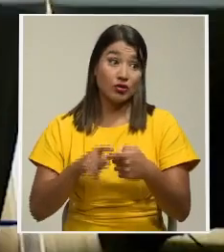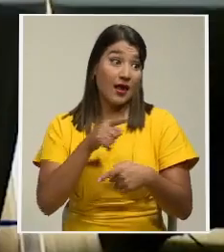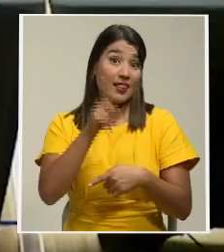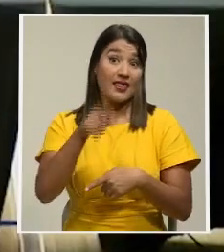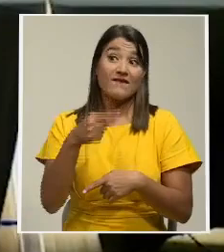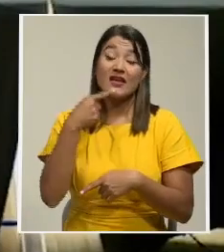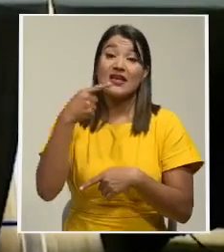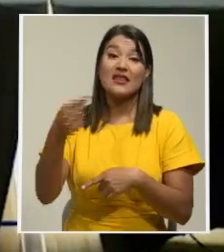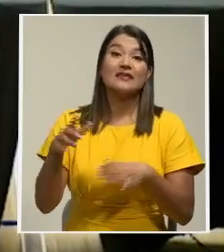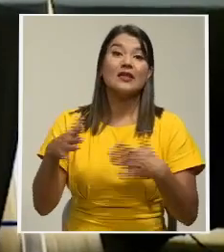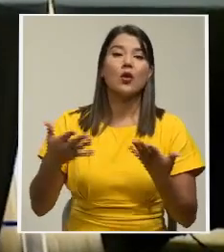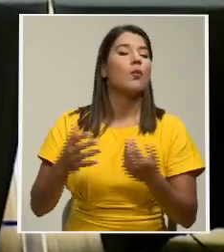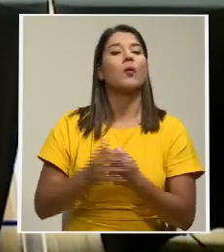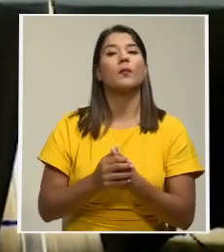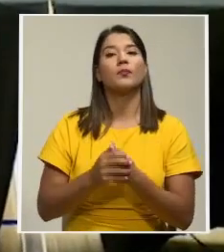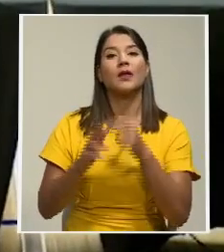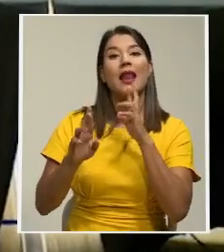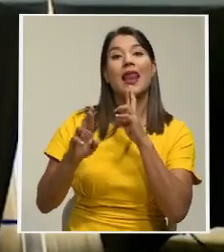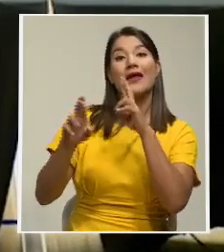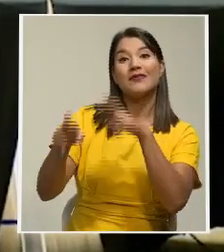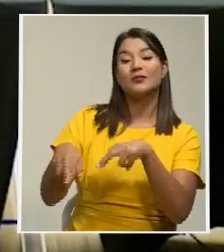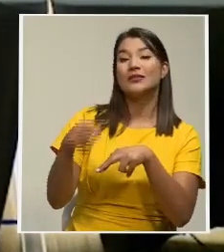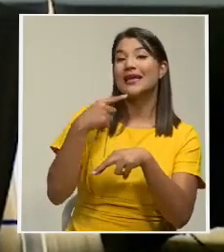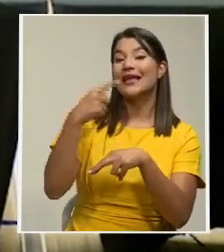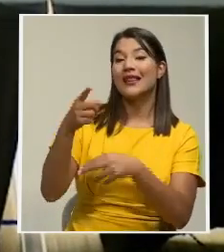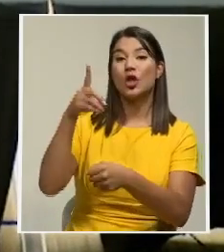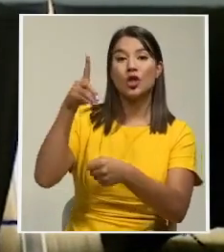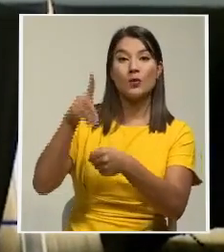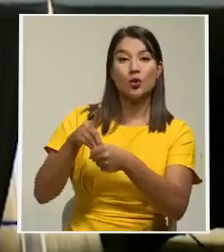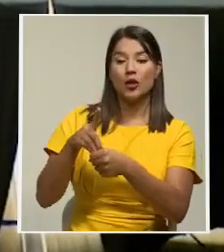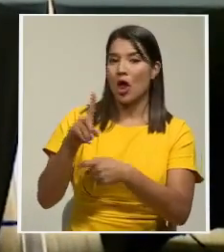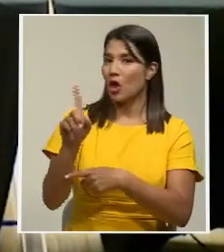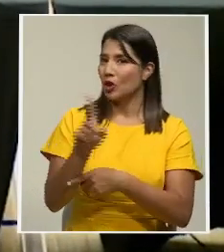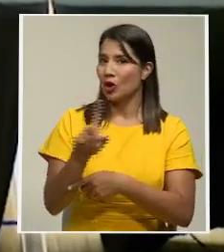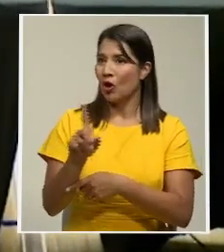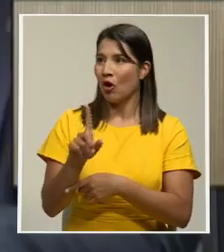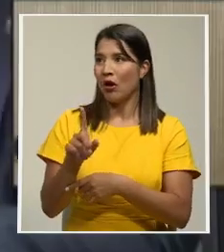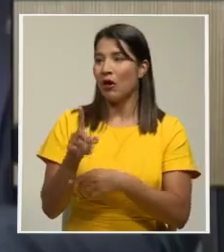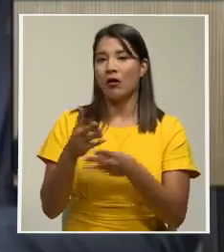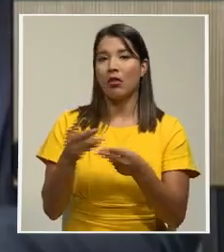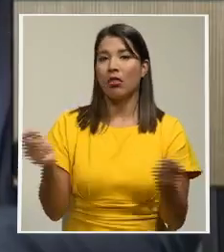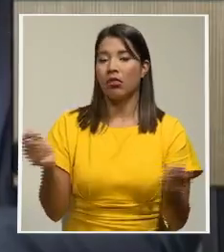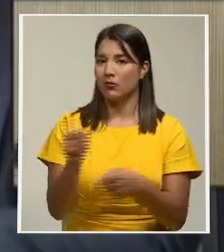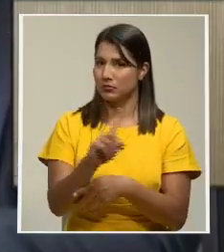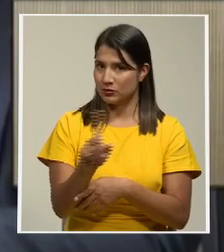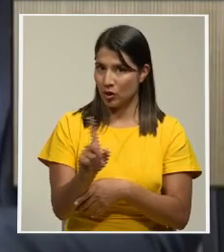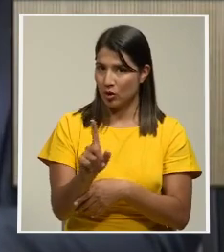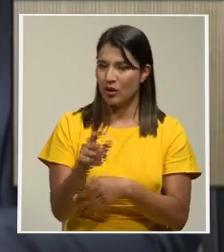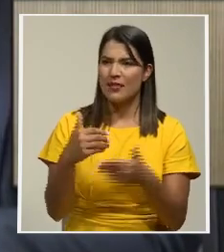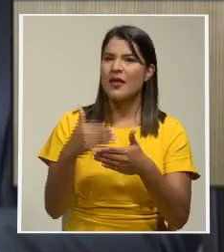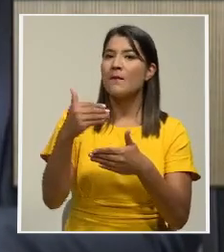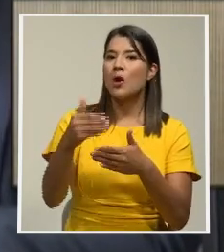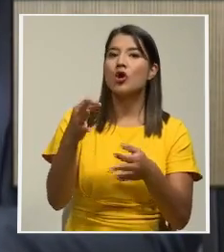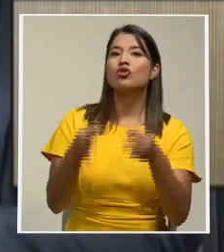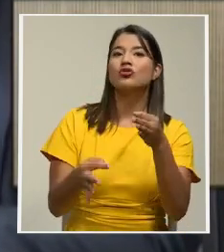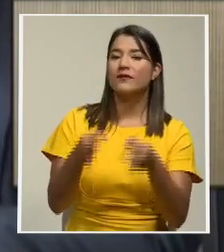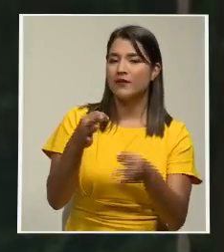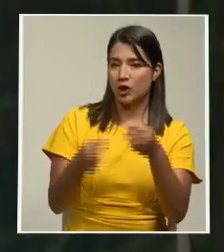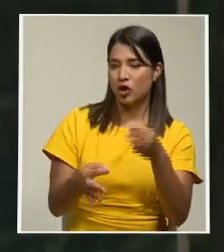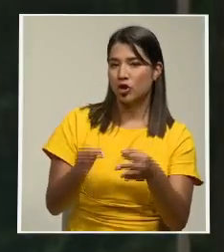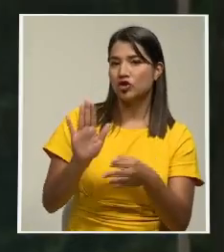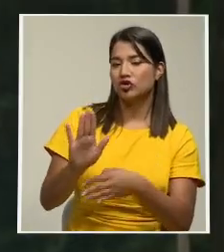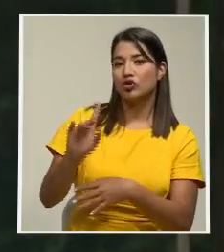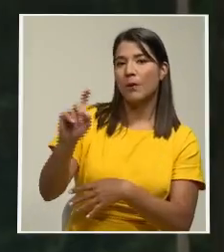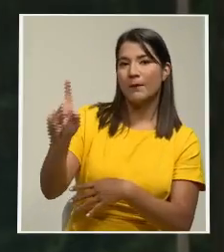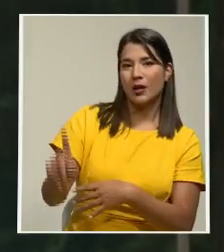información. Y es que la respuesta del diputado no se hizo esperar y justificó su intervención de esta manera. Me